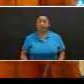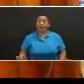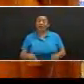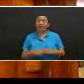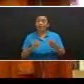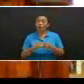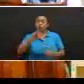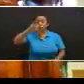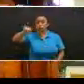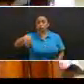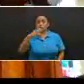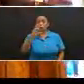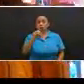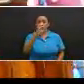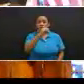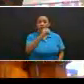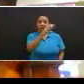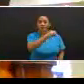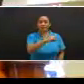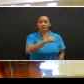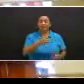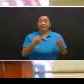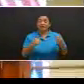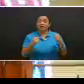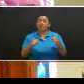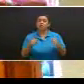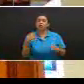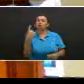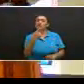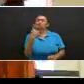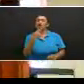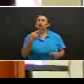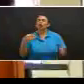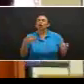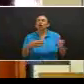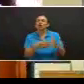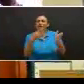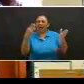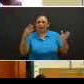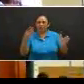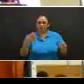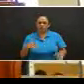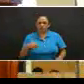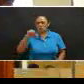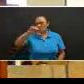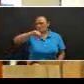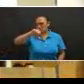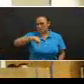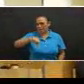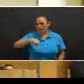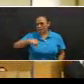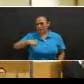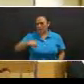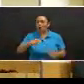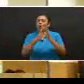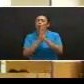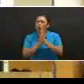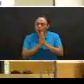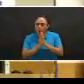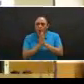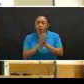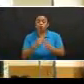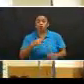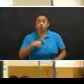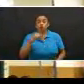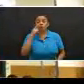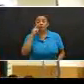Entonces Jonás hizo todo lo contrario. Ahora, Jonás, usted sabe la historia, él tuvo que orar, pero fíjese que me encontré